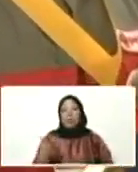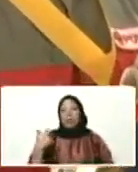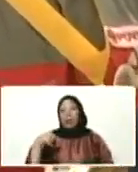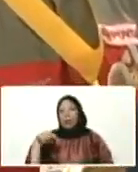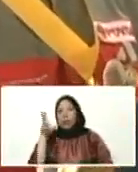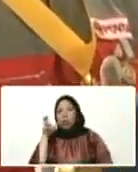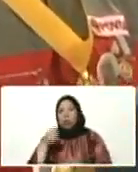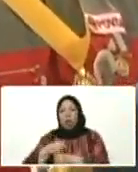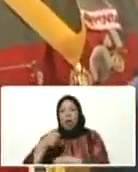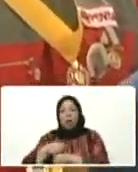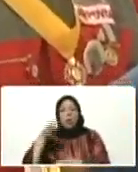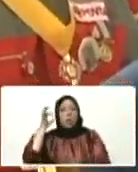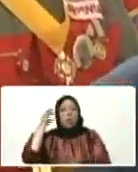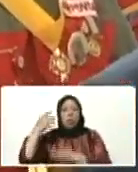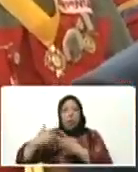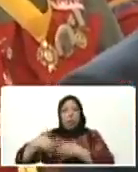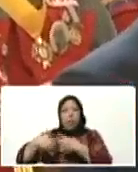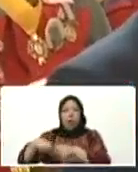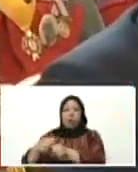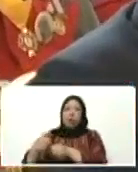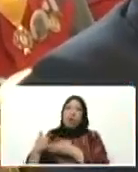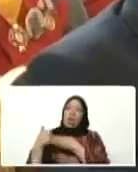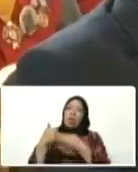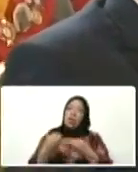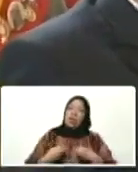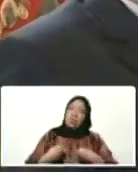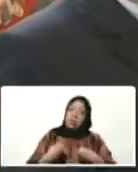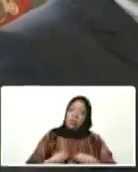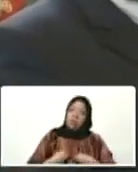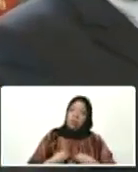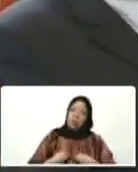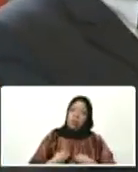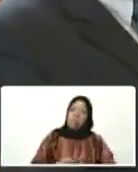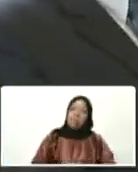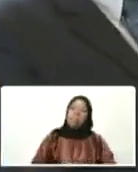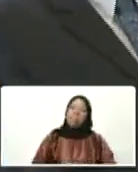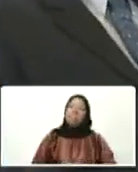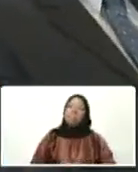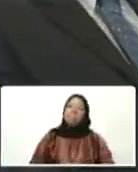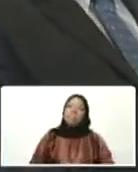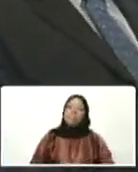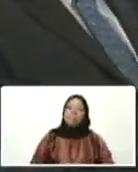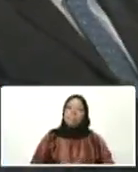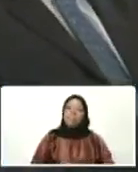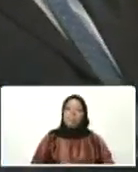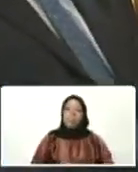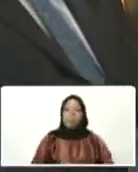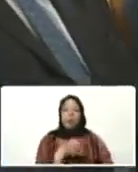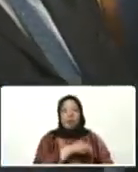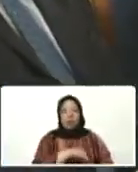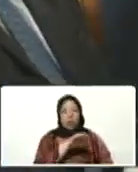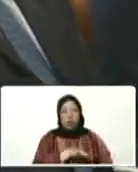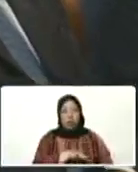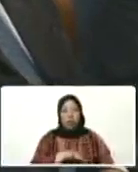de PDVSA que prestó todo el auxilio para salvar vidas en la ciudad de Matanzas. Señor embajador,